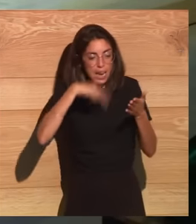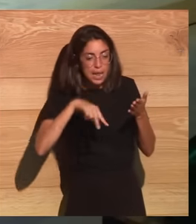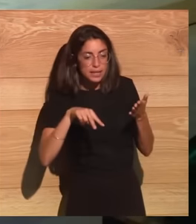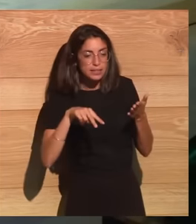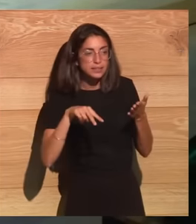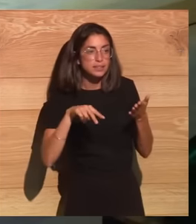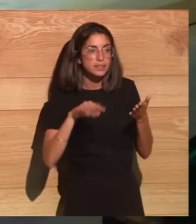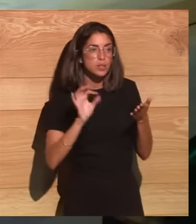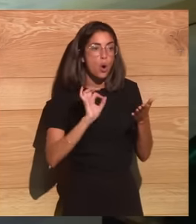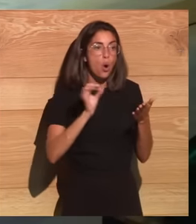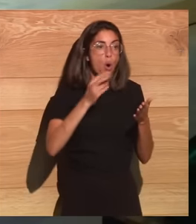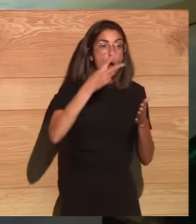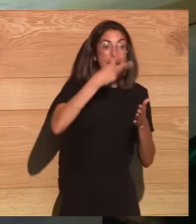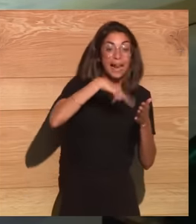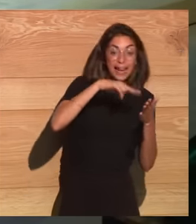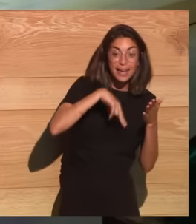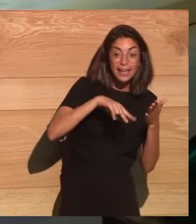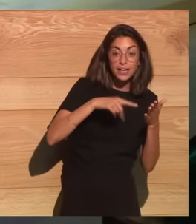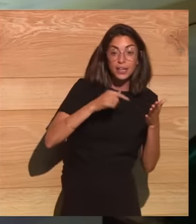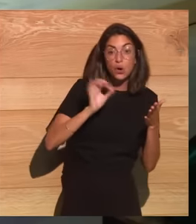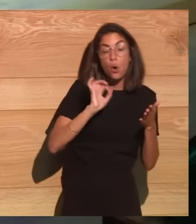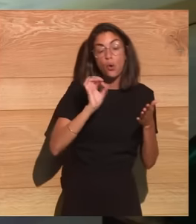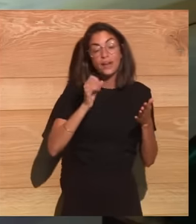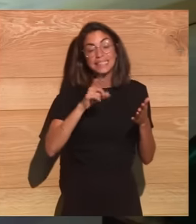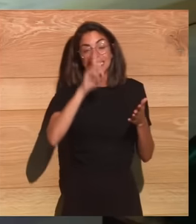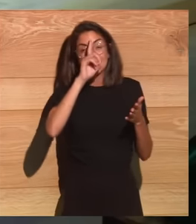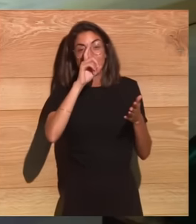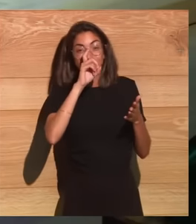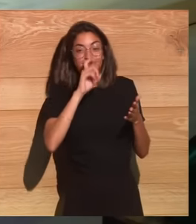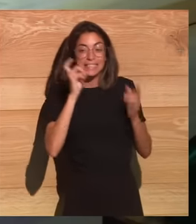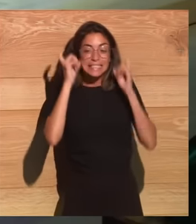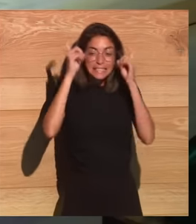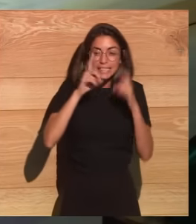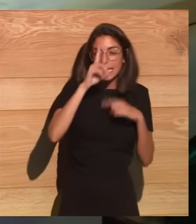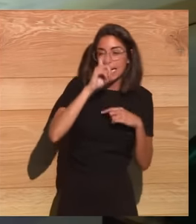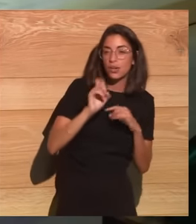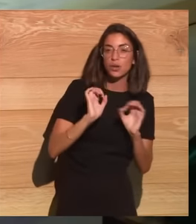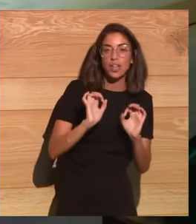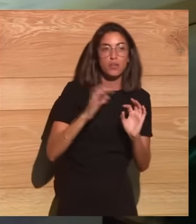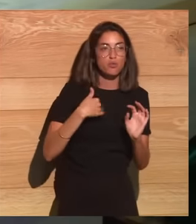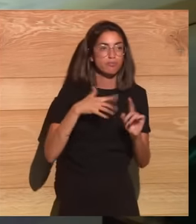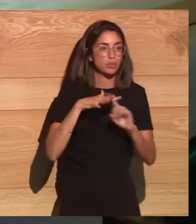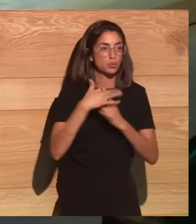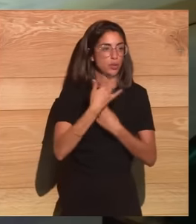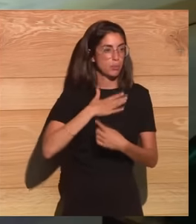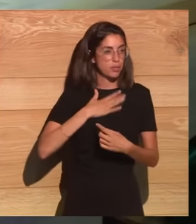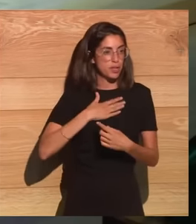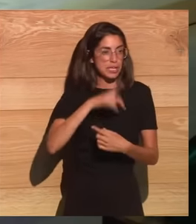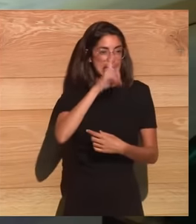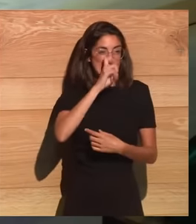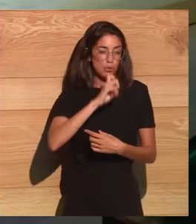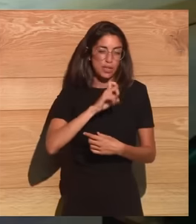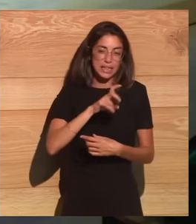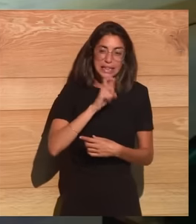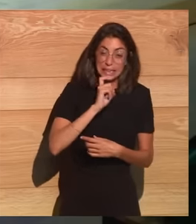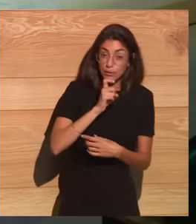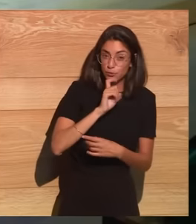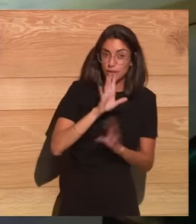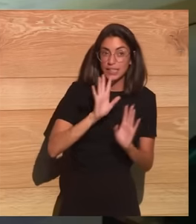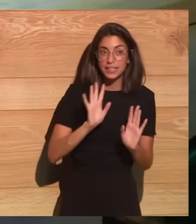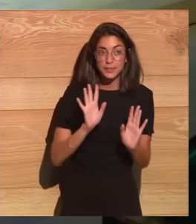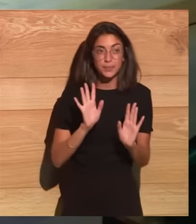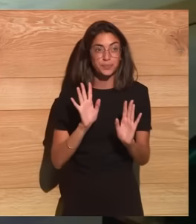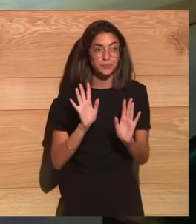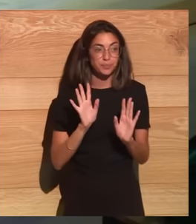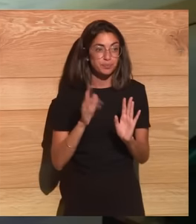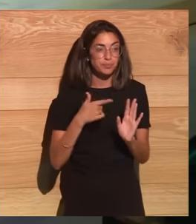o leer esa escena e intentar recordarla tú. En mi caso, me ha costado muchísimo intentar recordar. Entonces, de pronto,